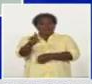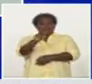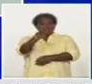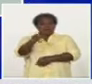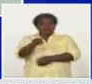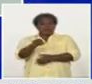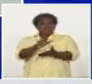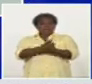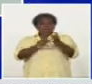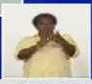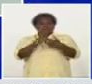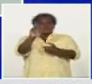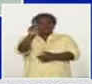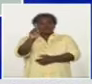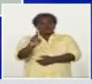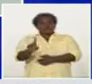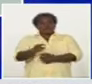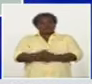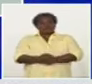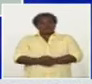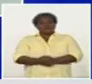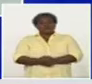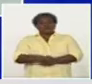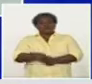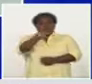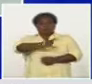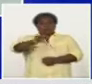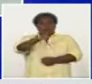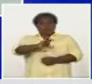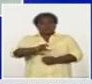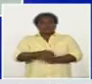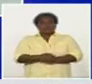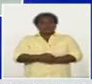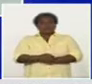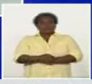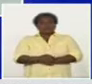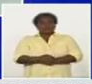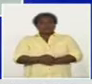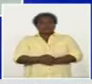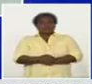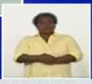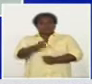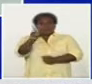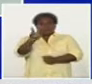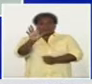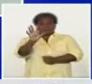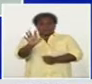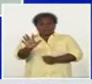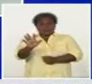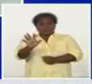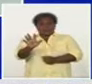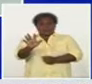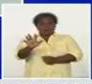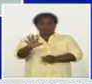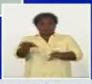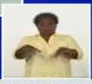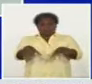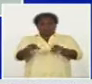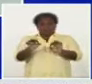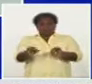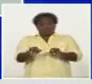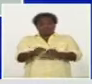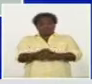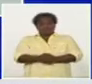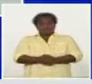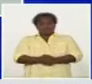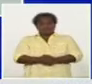1 en cada uno. Camagüey con 25 casos autóctonos ayer, 1 menos incluso